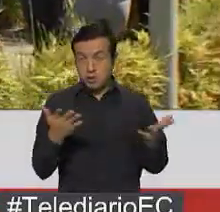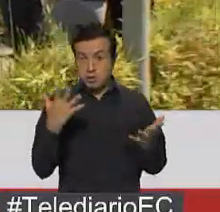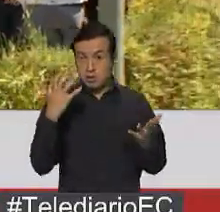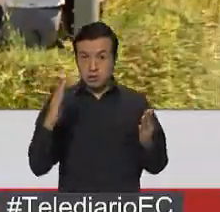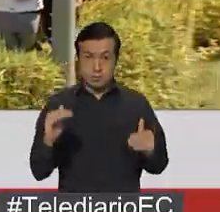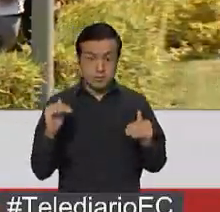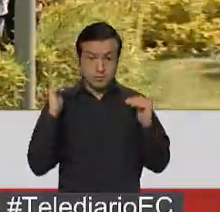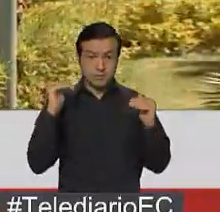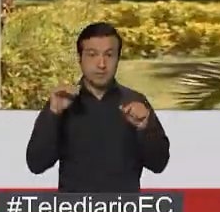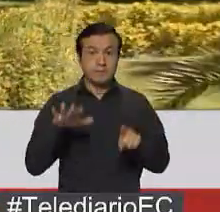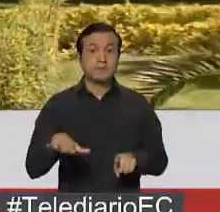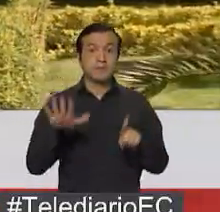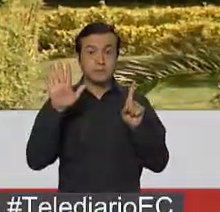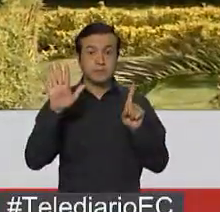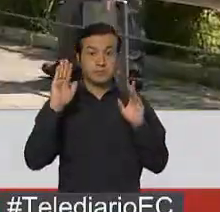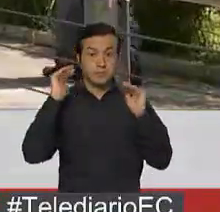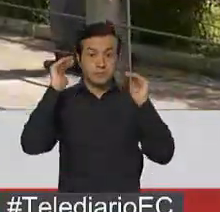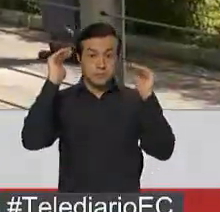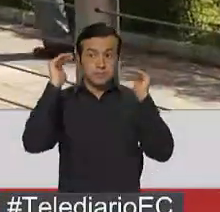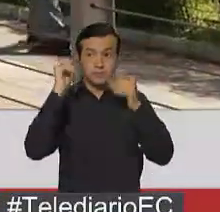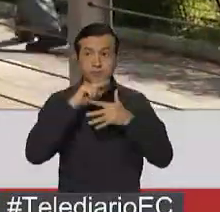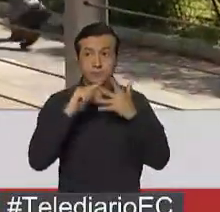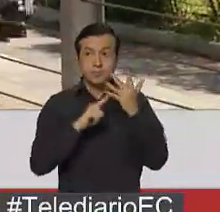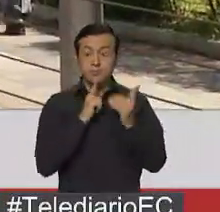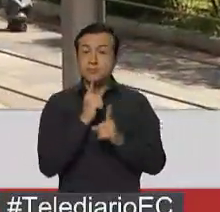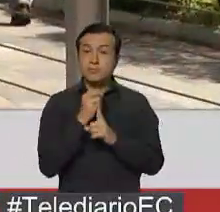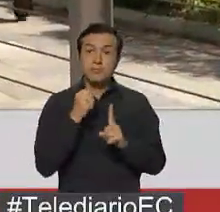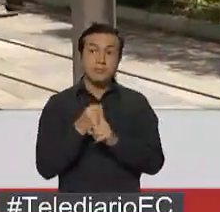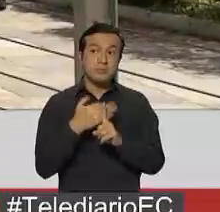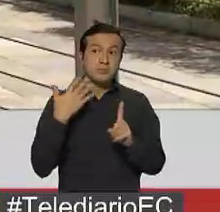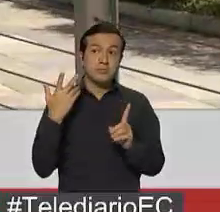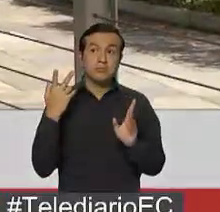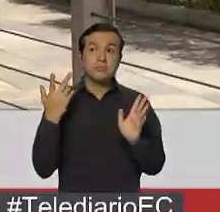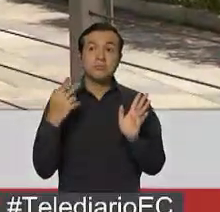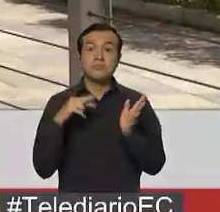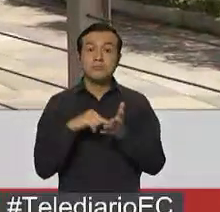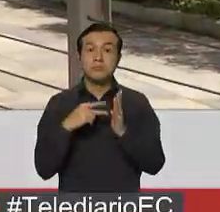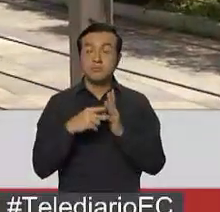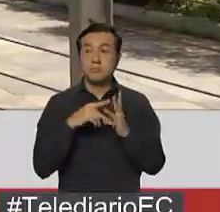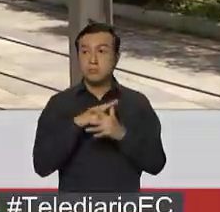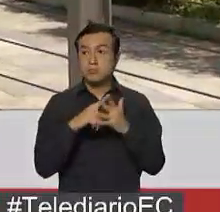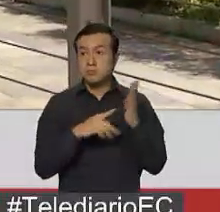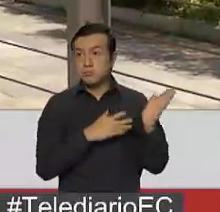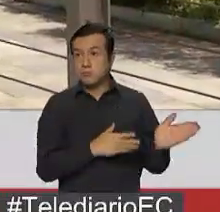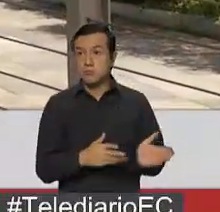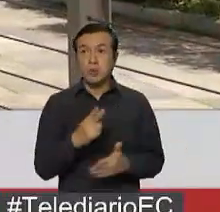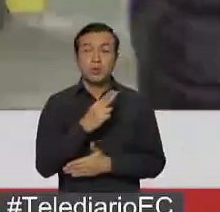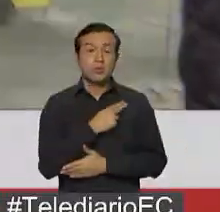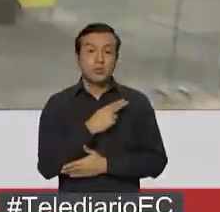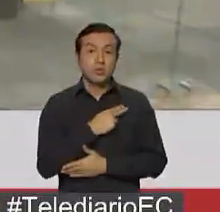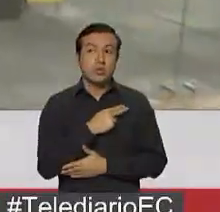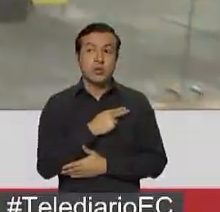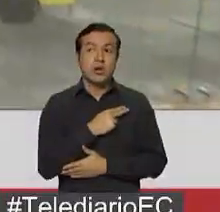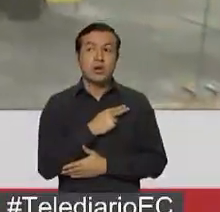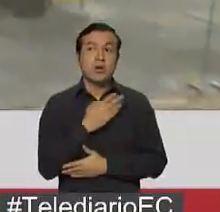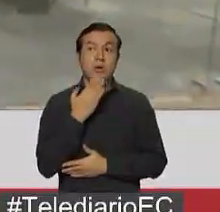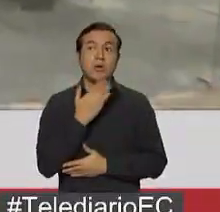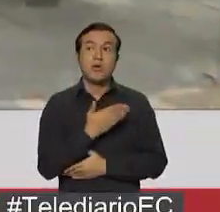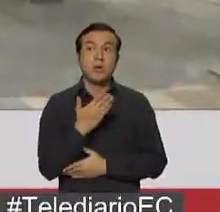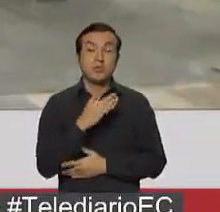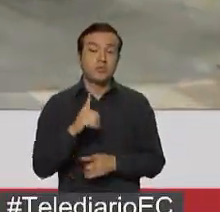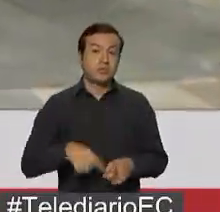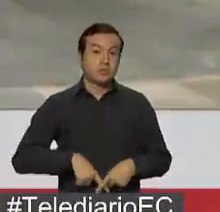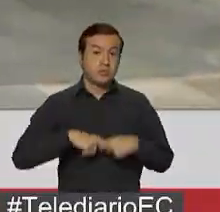de posgrado y 6 de doctorado impacto también que repercutirá en la oferta académica de la politécnica pues quedaría en suspenso